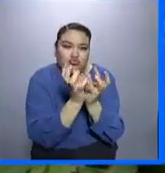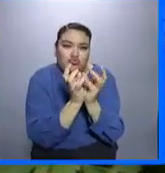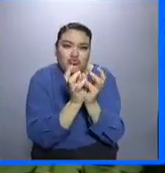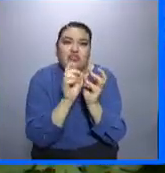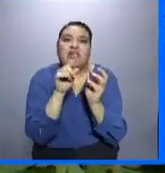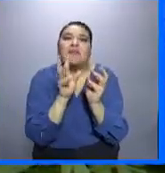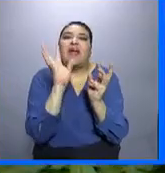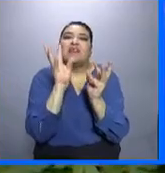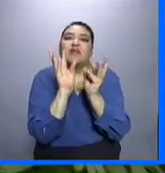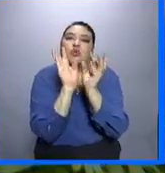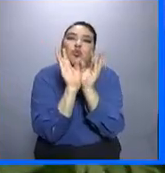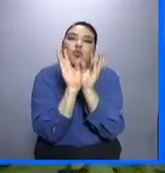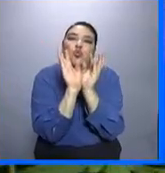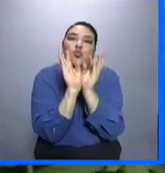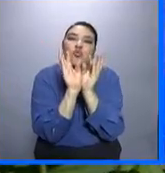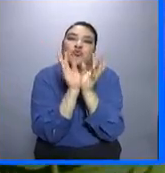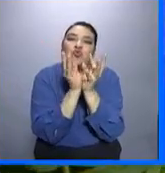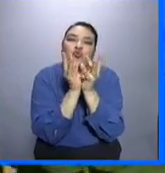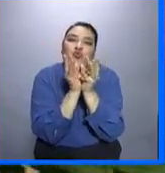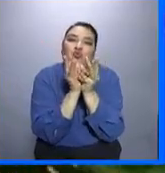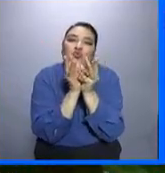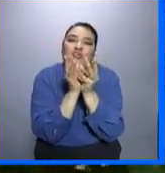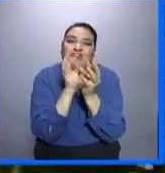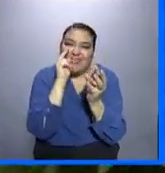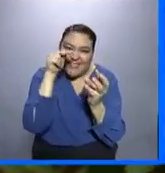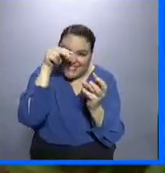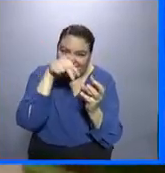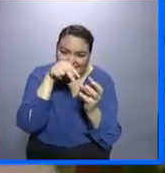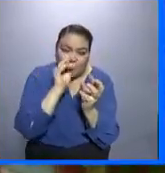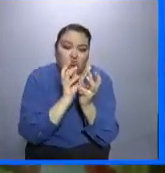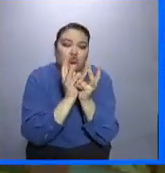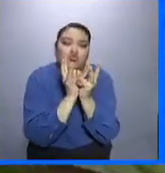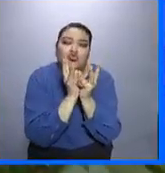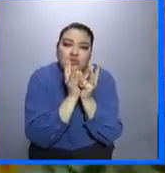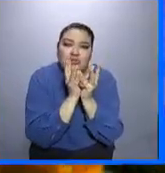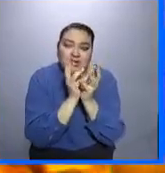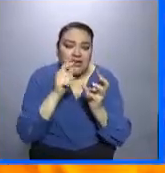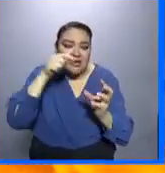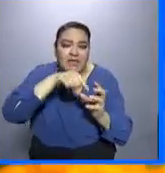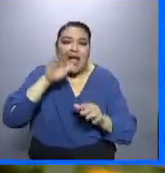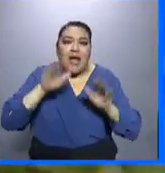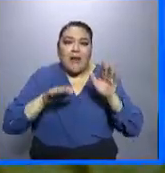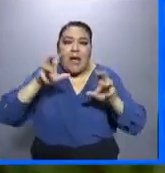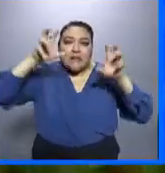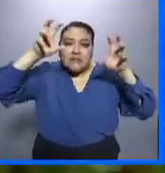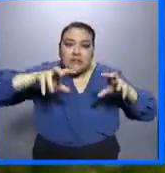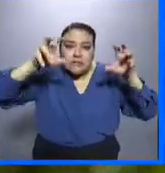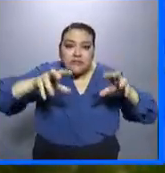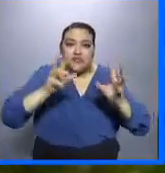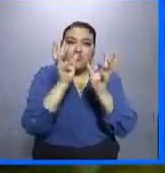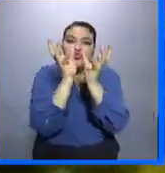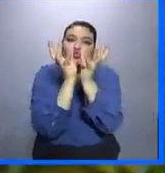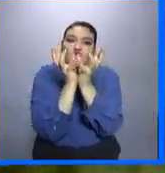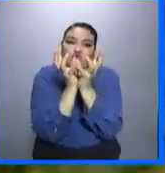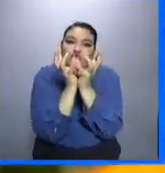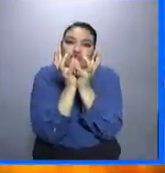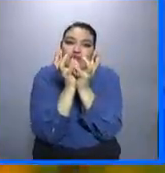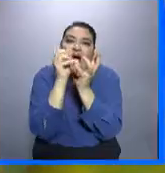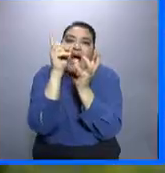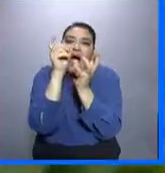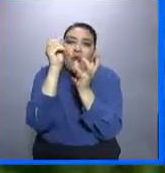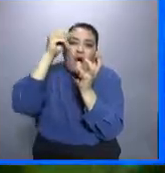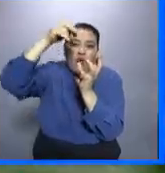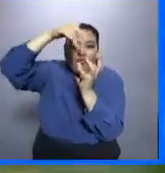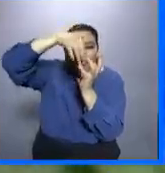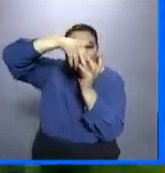de cucurucho. Entonces, muchas veces con la temporada de lluvias se puede cargar